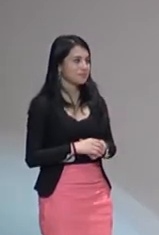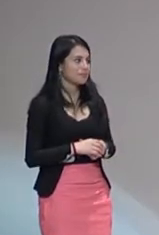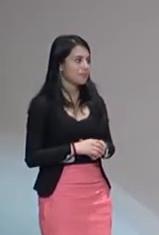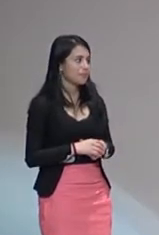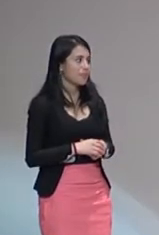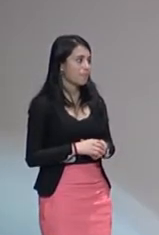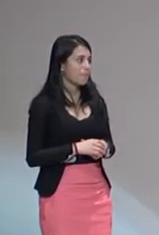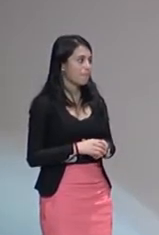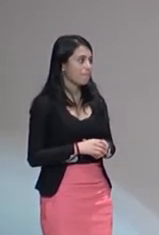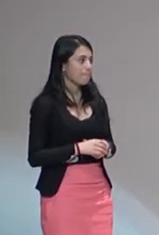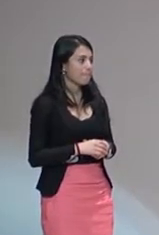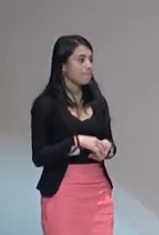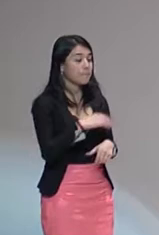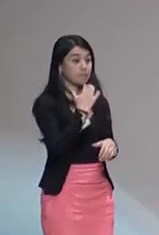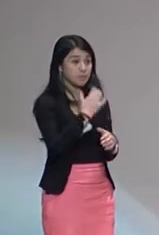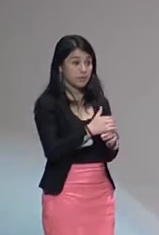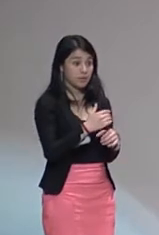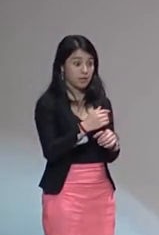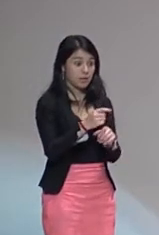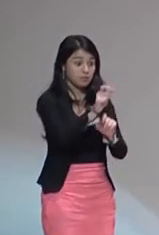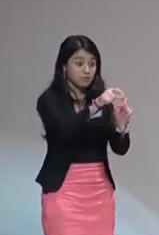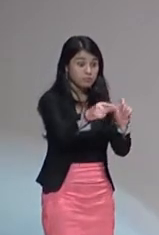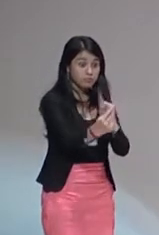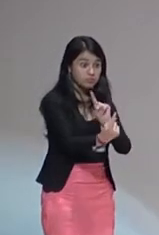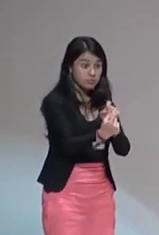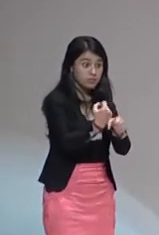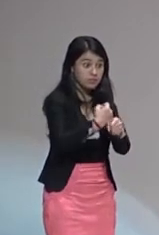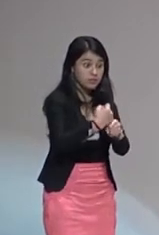Bueno, trabajar con otros…